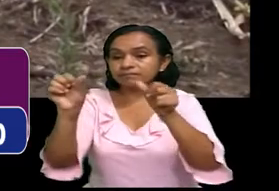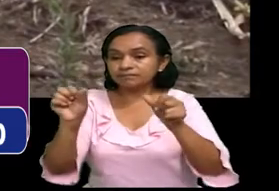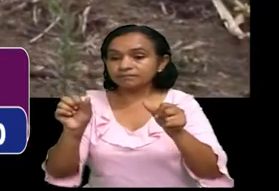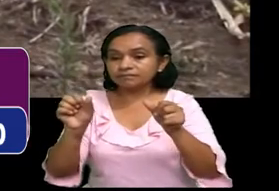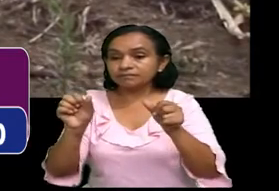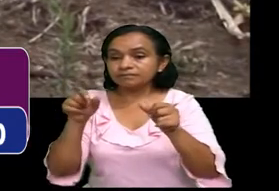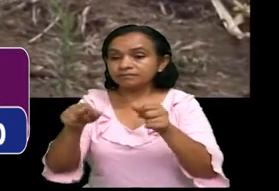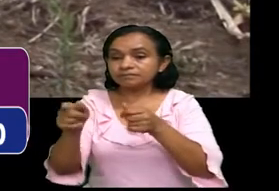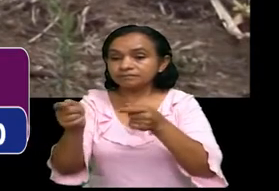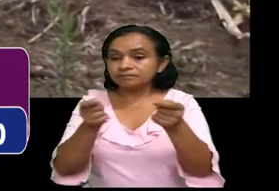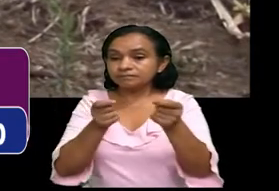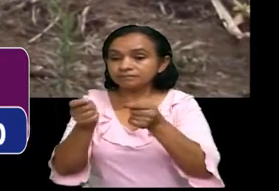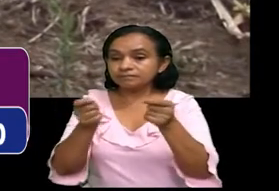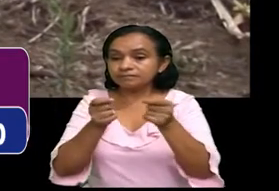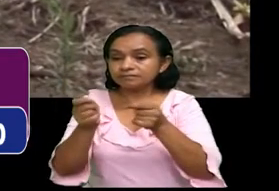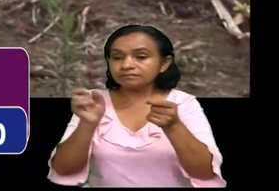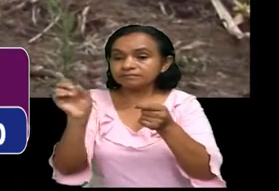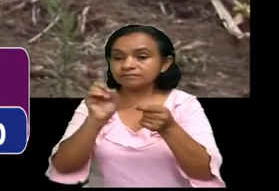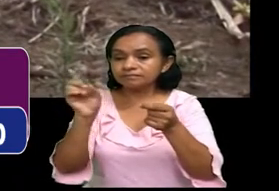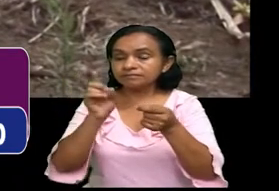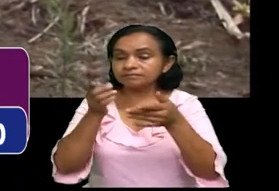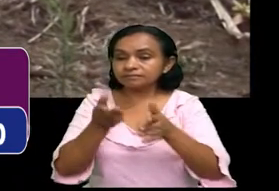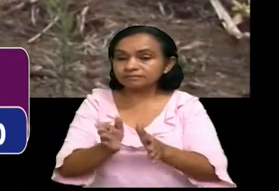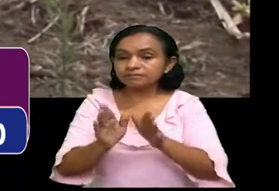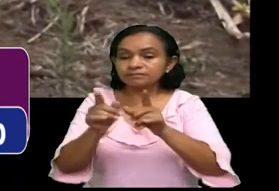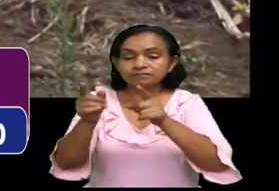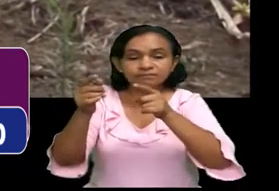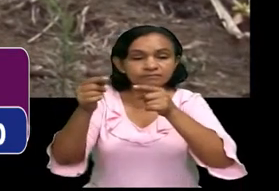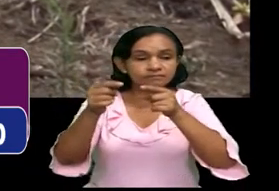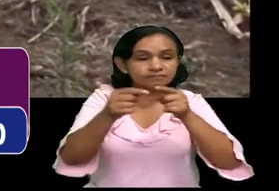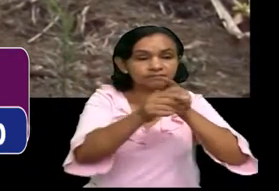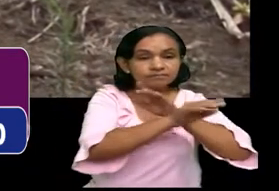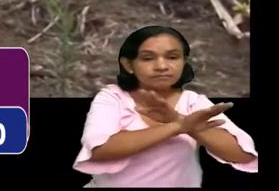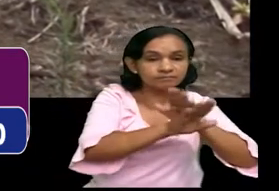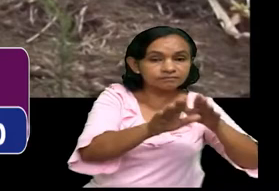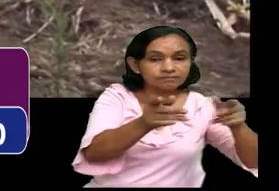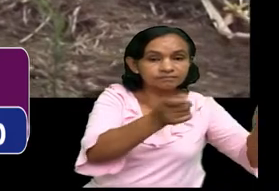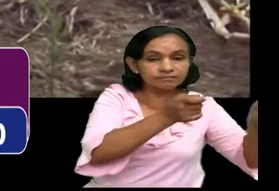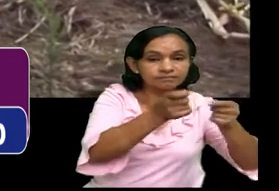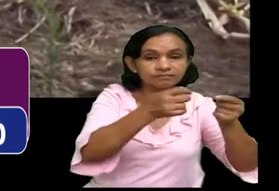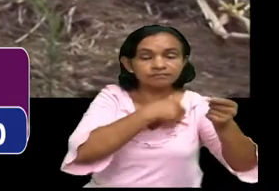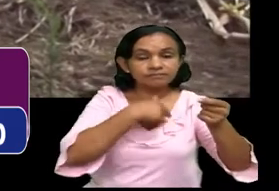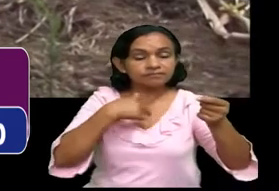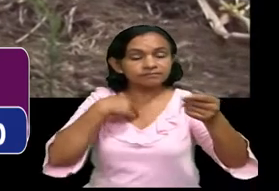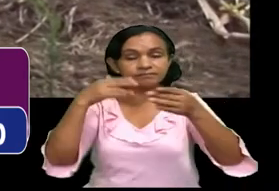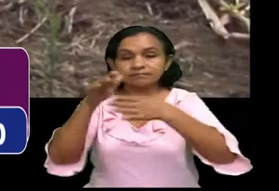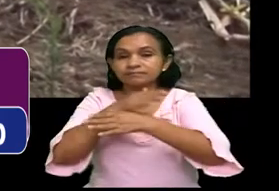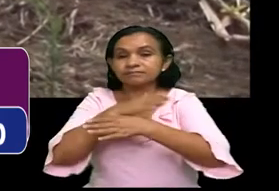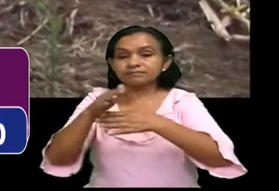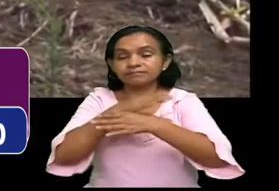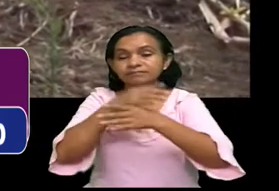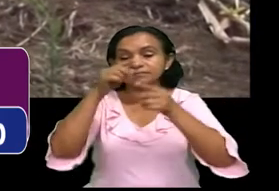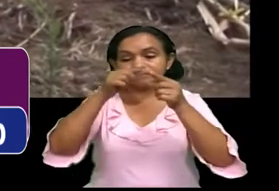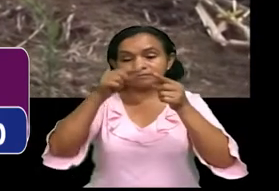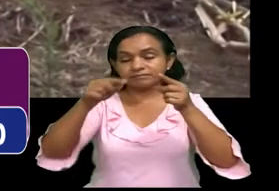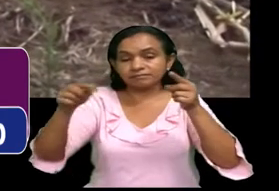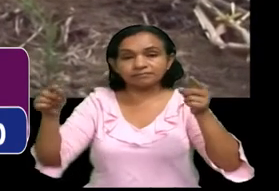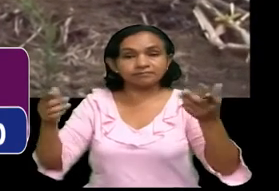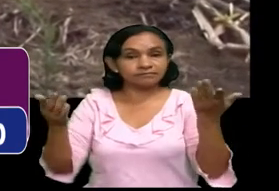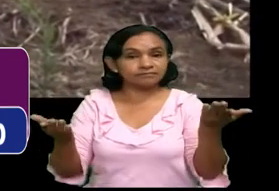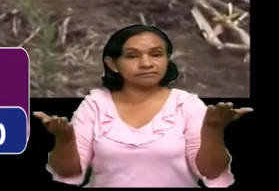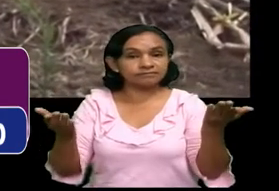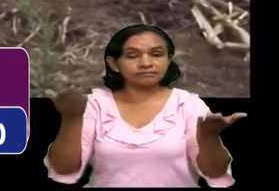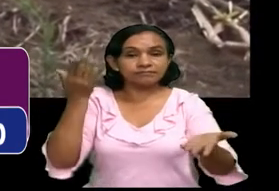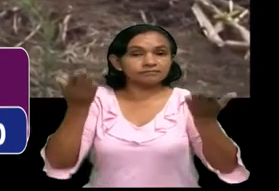el control de su origen, su destino final, el manejo que se le da, etcétera. Entonces, de repente